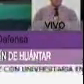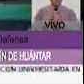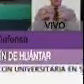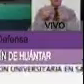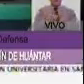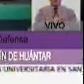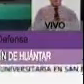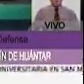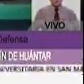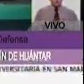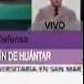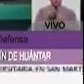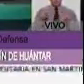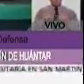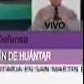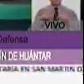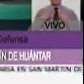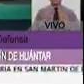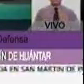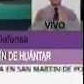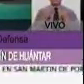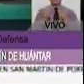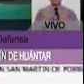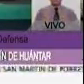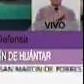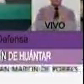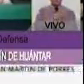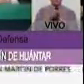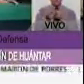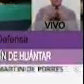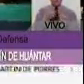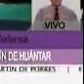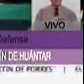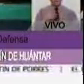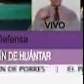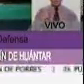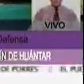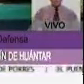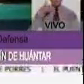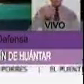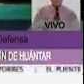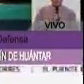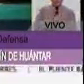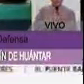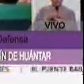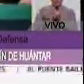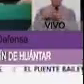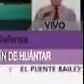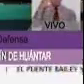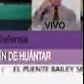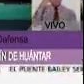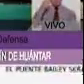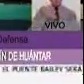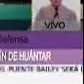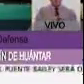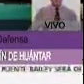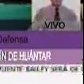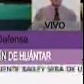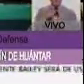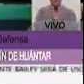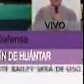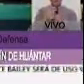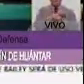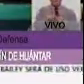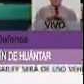gobierno no lo va a permitir. Porque yo, como ya lo ha mencionado el presidente del Consejo de Ministros, es una política del gobierno la